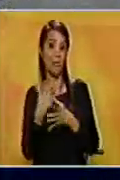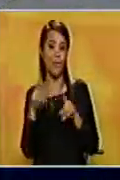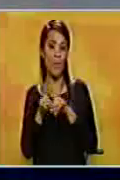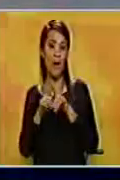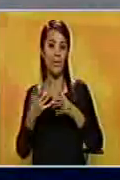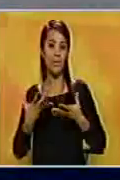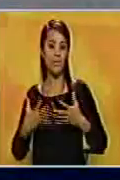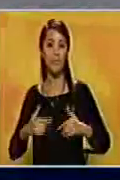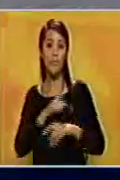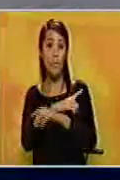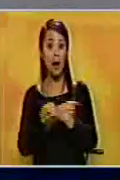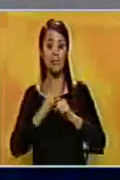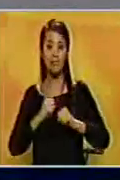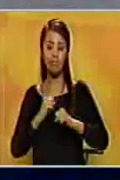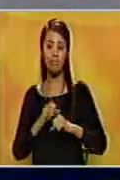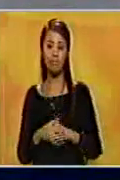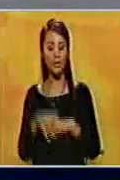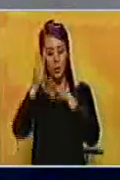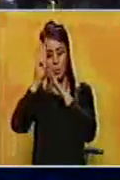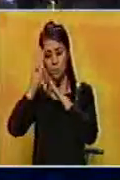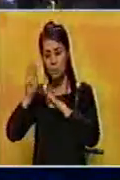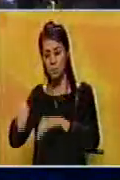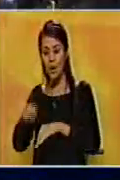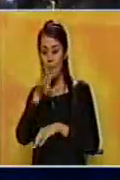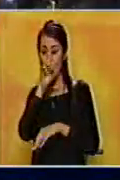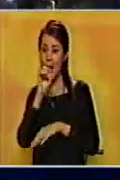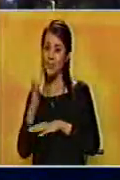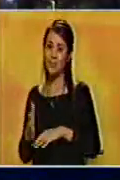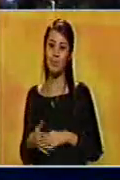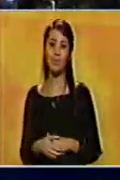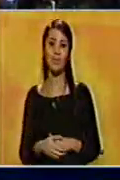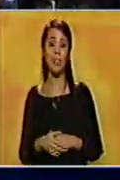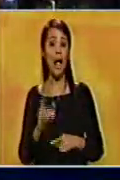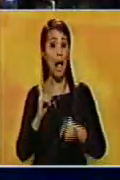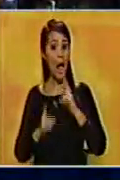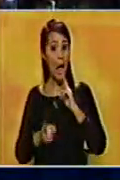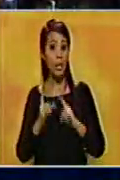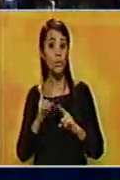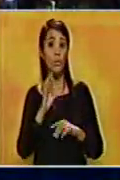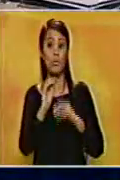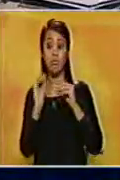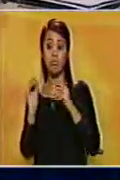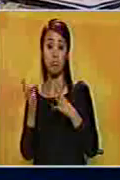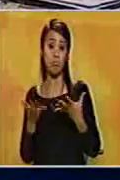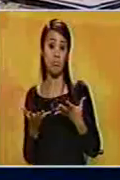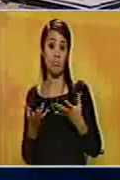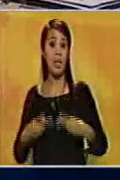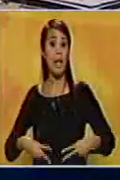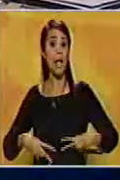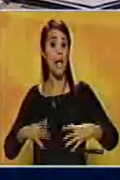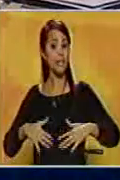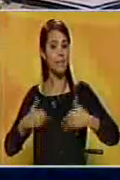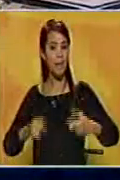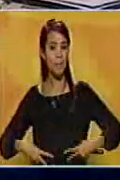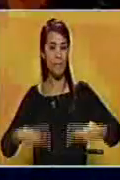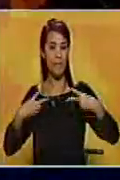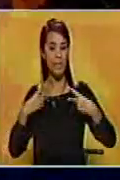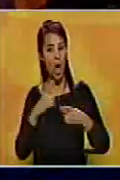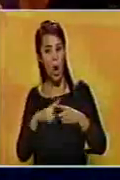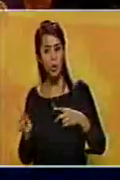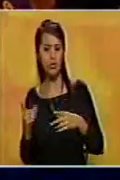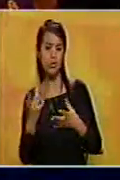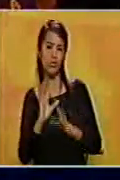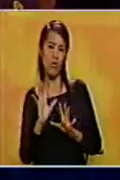son los que se merecen todos los méritos habido y por haber. Algunos disfrutan de ser llamados héroes, otros no tanto.